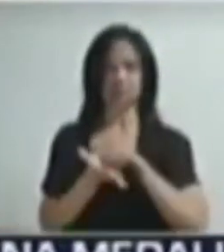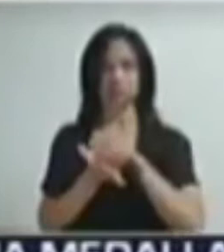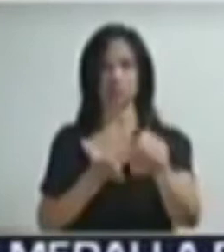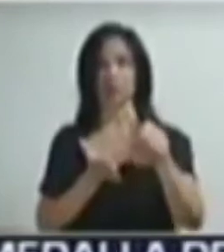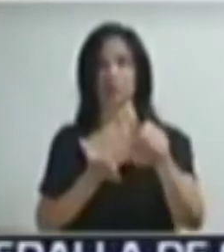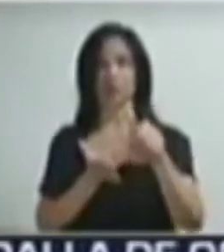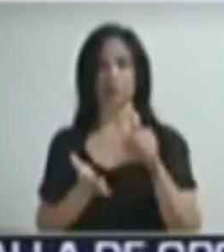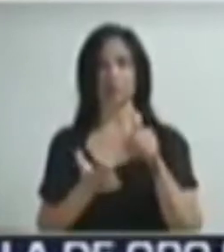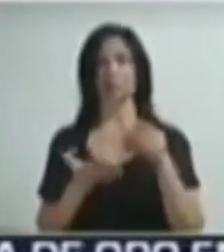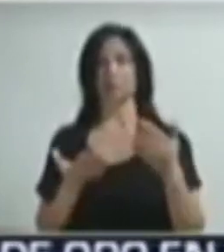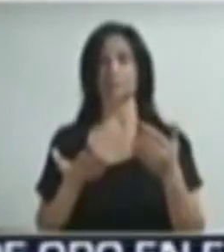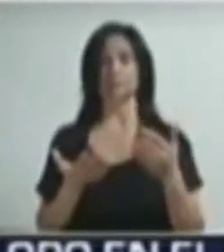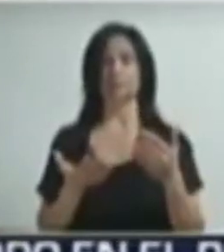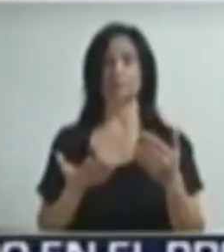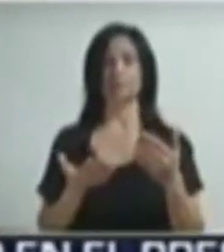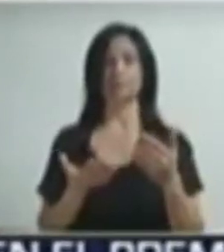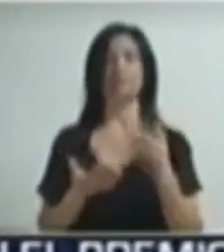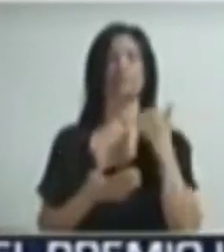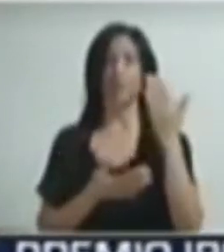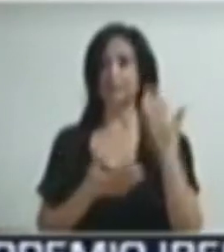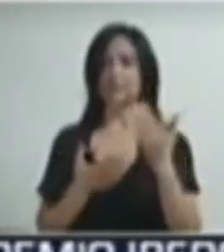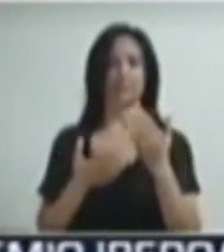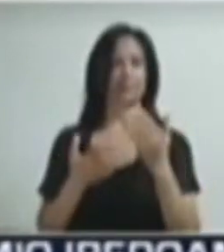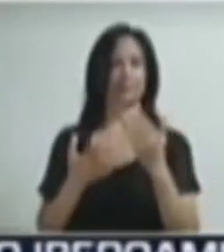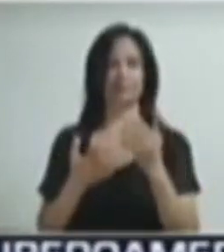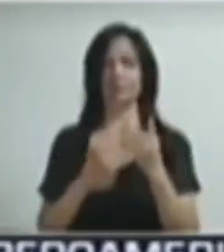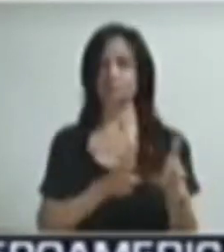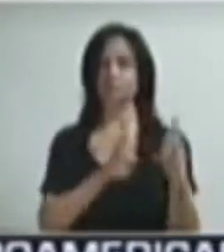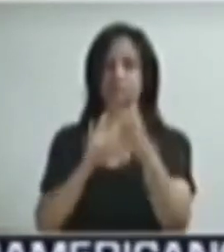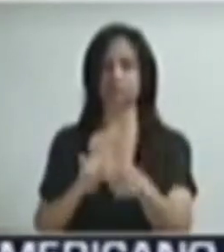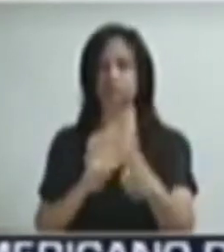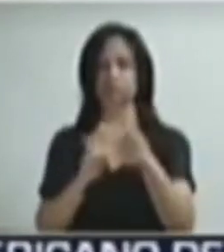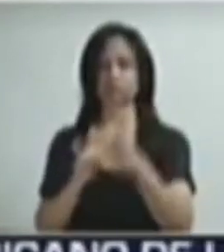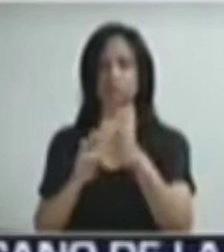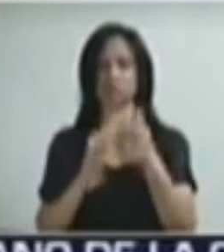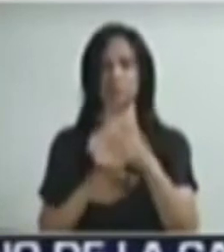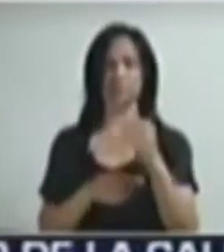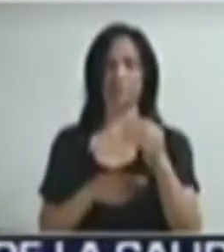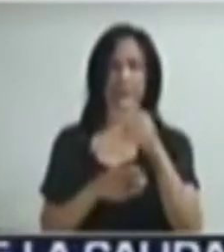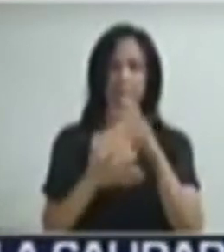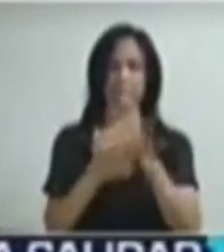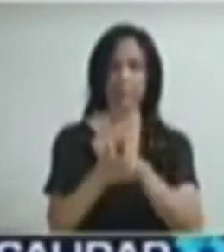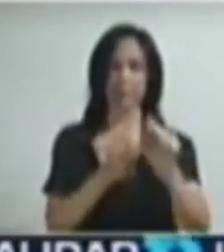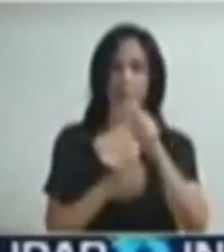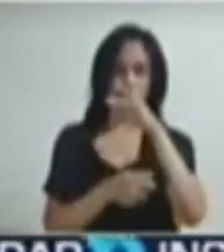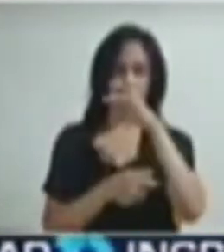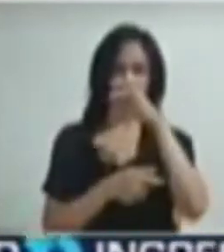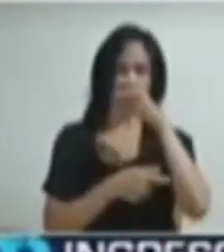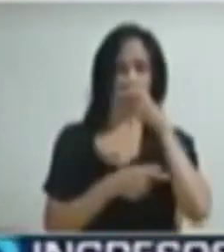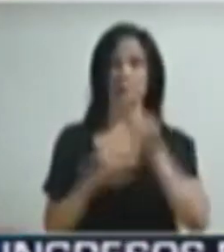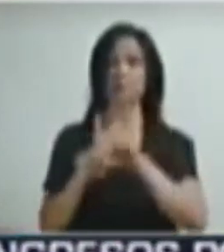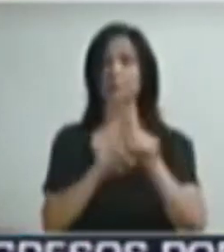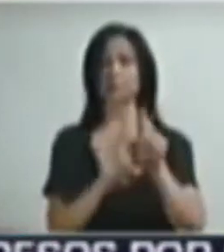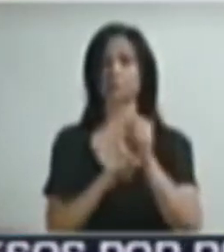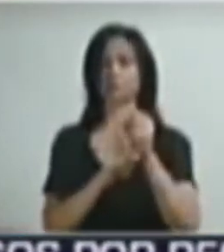fertilización, falta de fumigación para control de cicatoc. Y obviamente, una circunstancia en la que